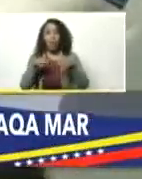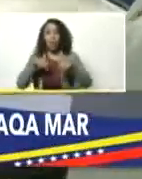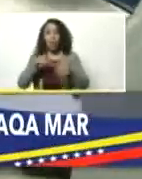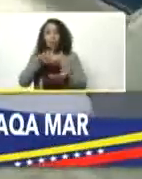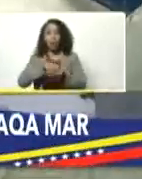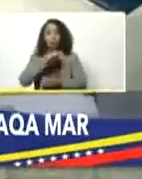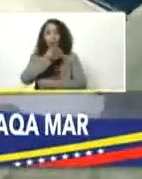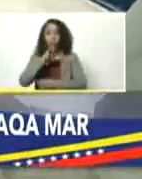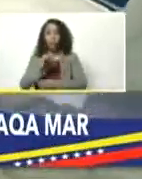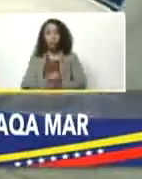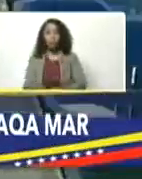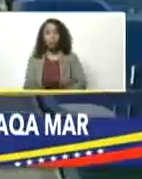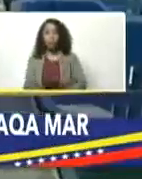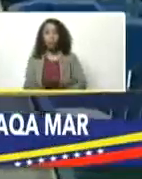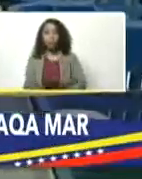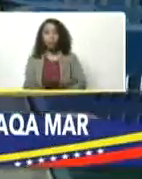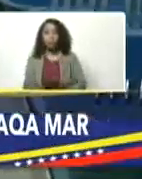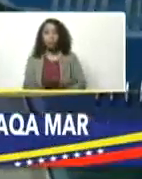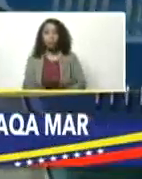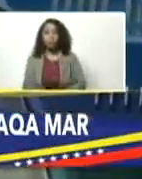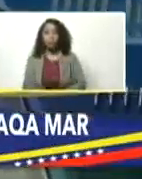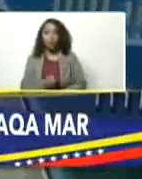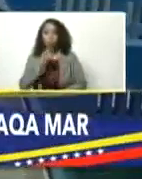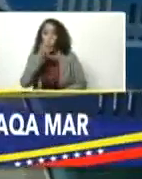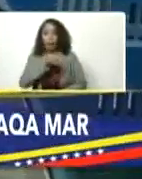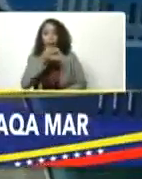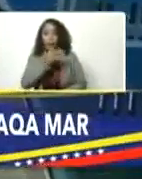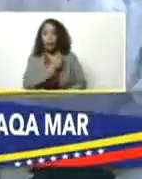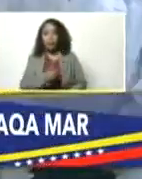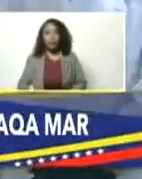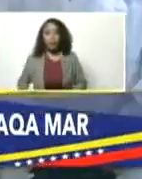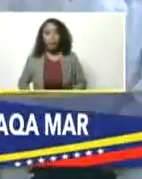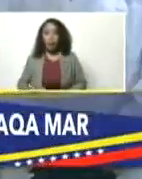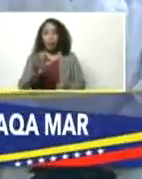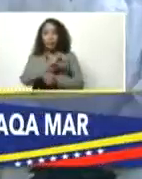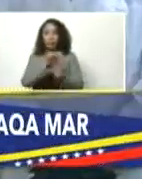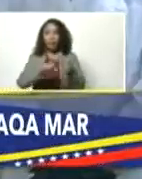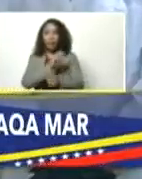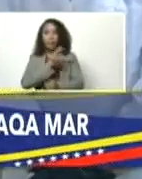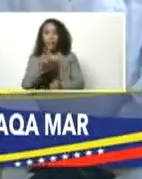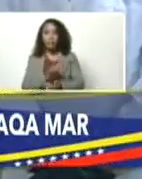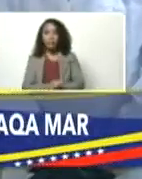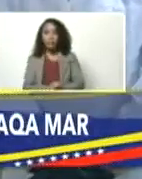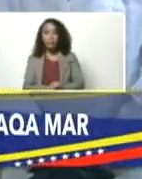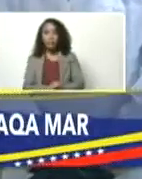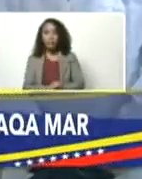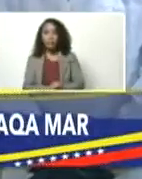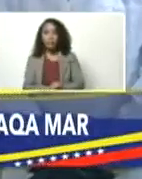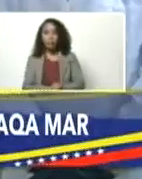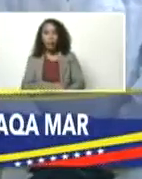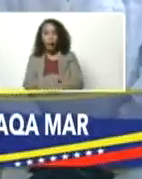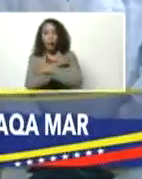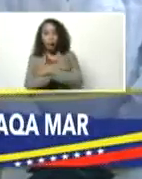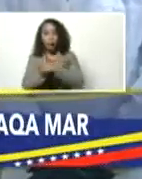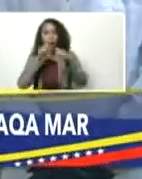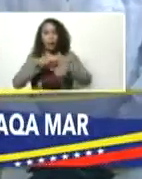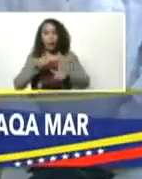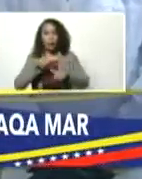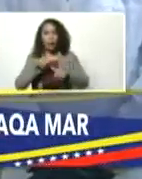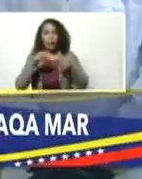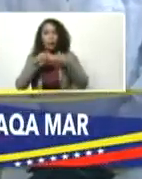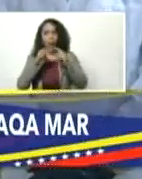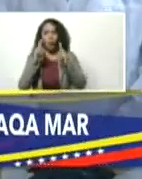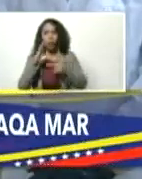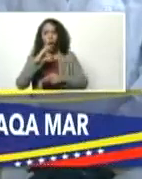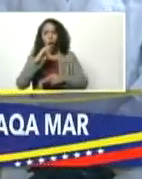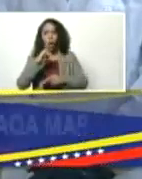Zulia. Buenas tardes, presidente. Buenas tardes, vicepresidenta. Fuerte abrazo para ambos. Desde acá de Puerto Concha con el